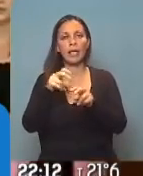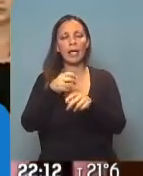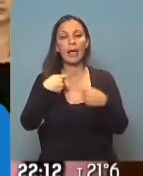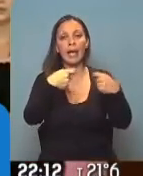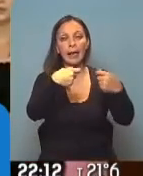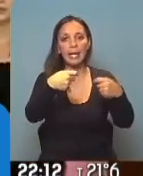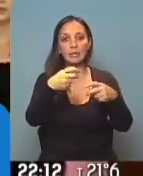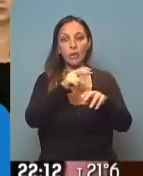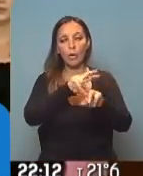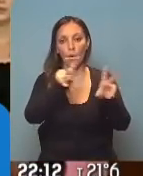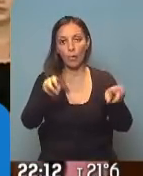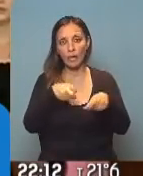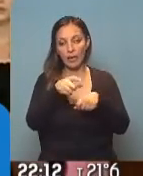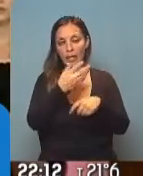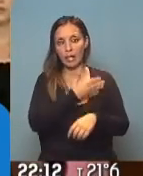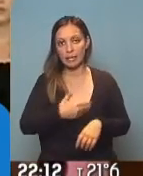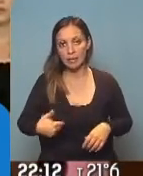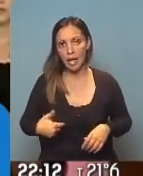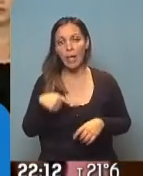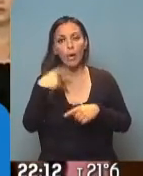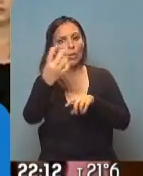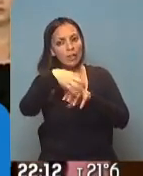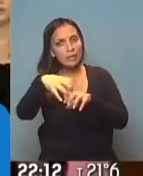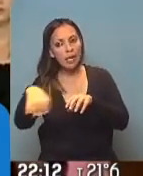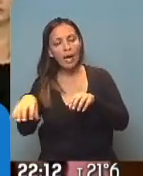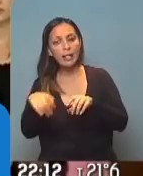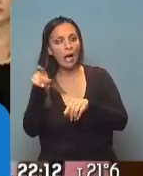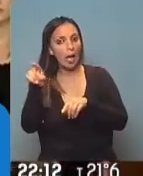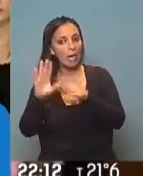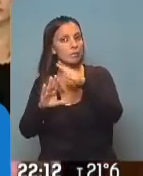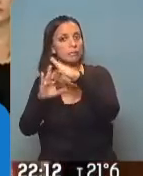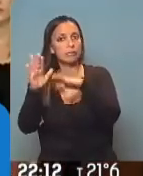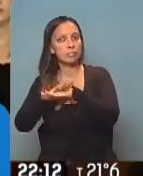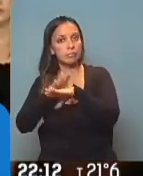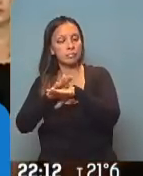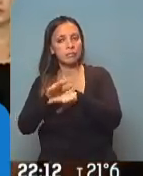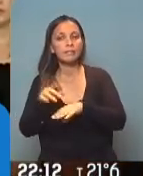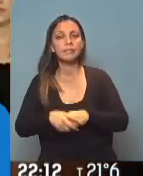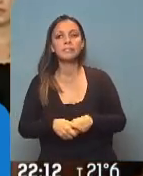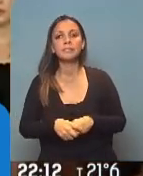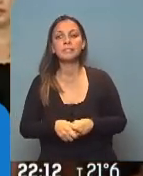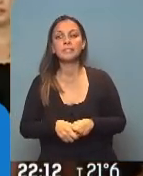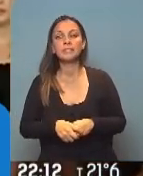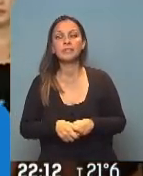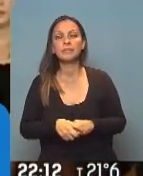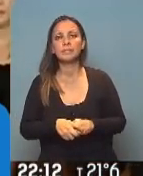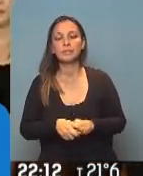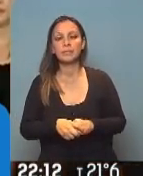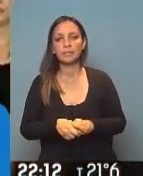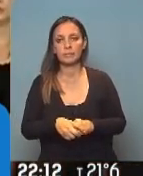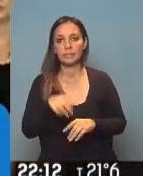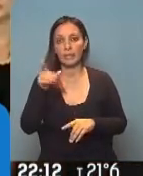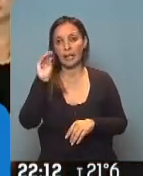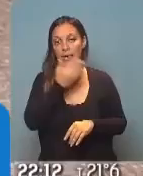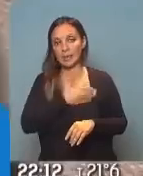reducción de áreas de gobierno y otros aspectos que tienen que ver también con algunas de las cuestiones que le está reclamando el establishment brasileño, sobre